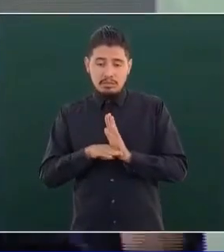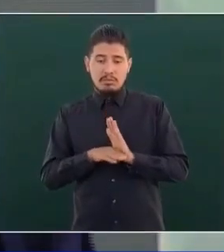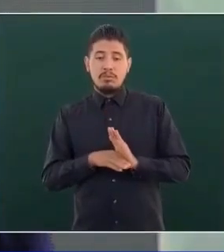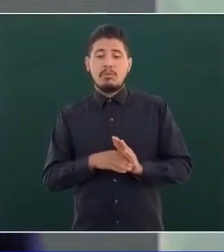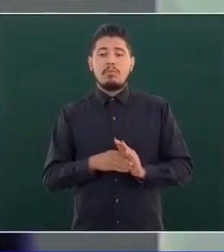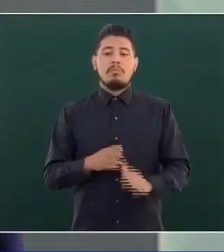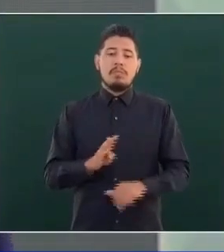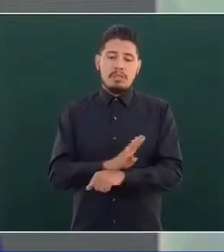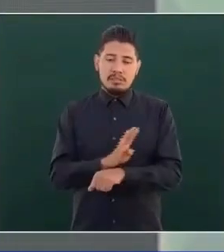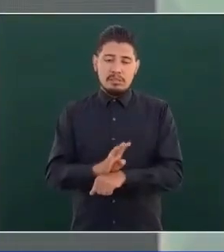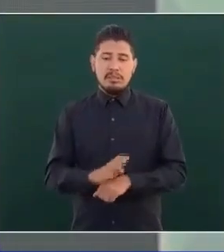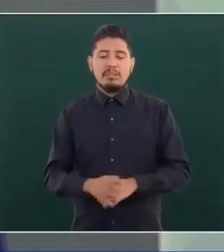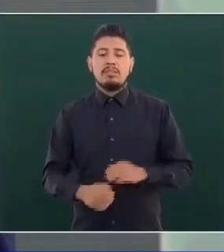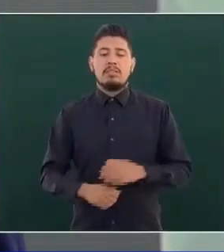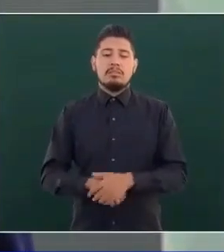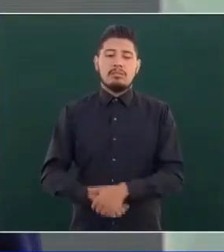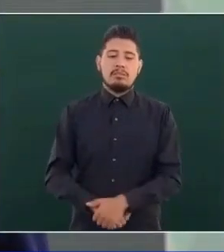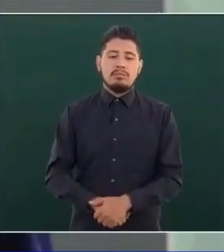que en Argentina,